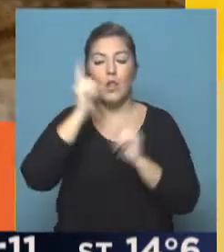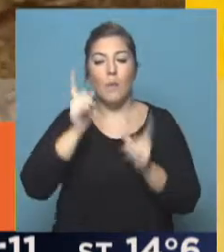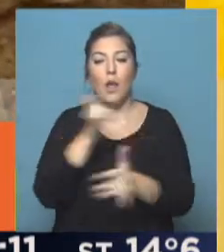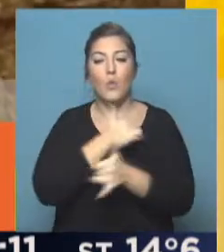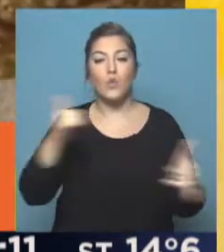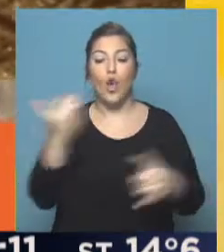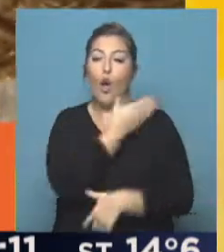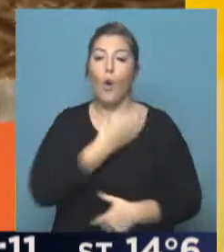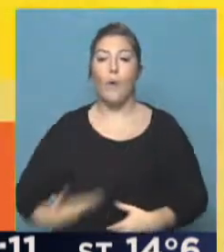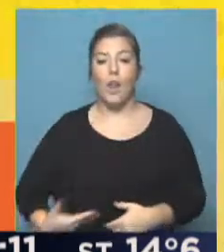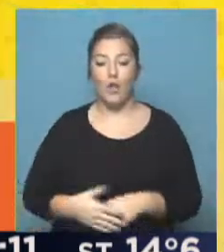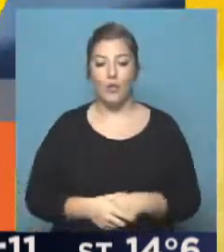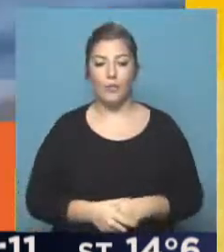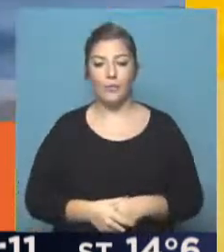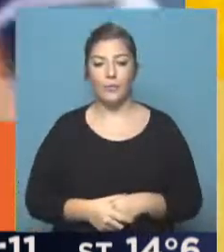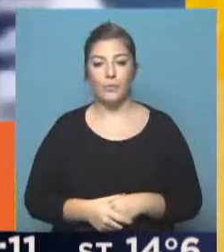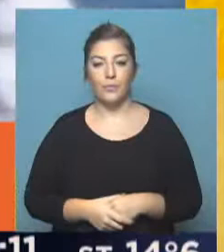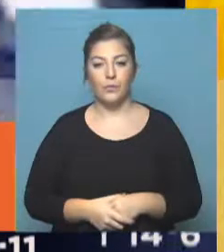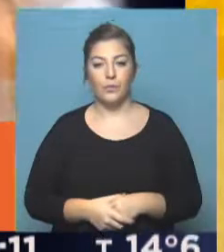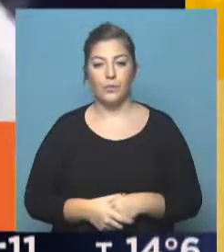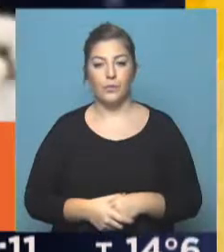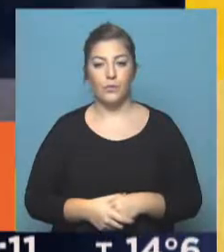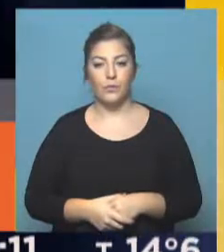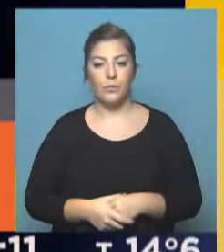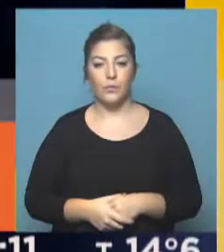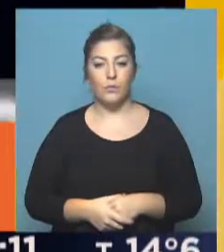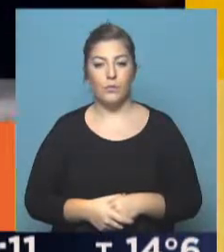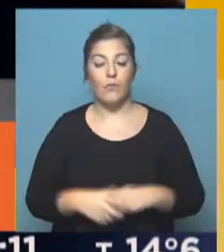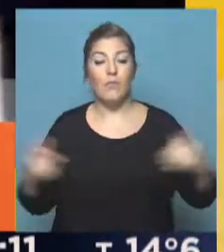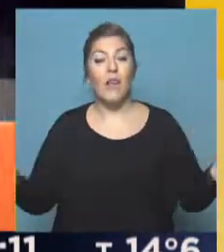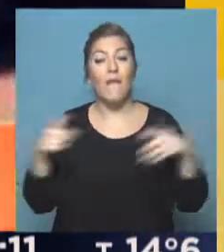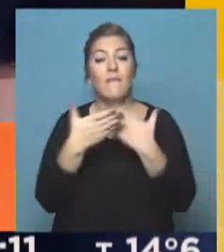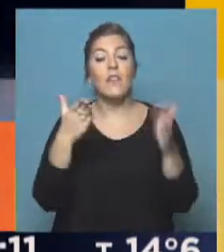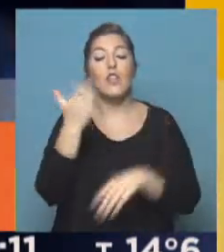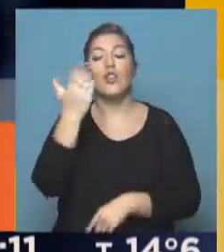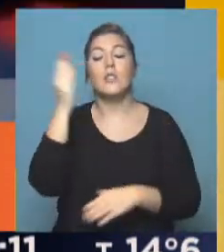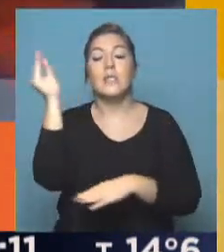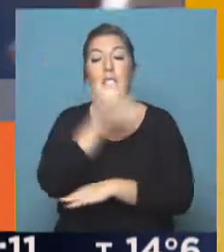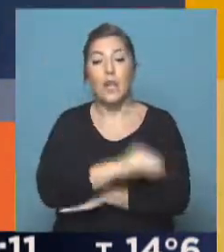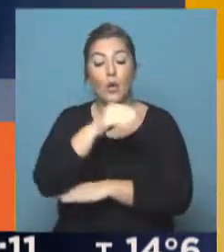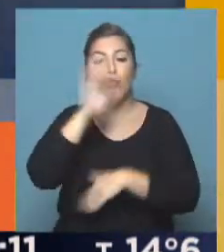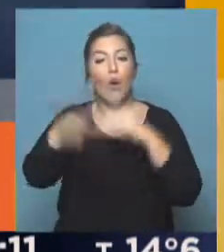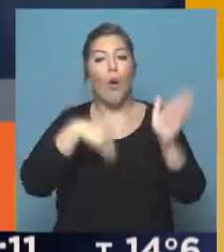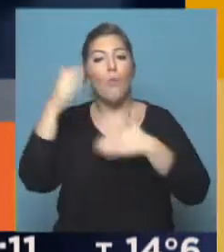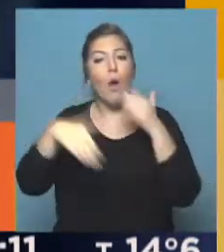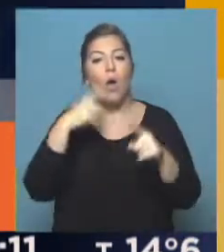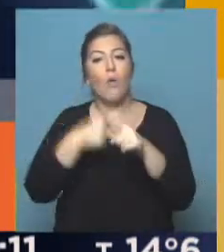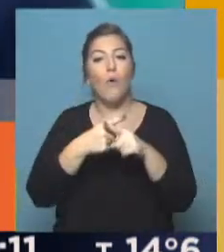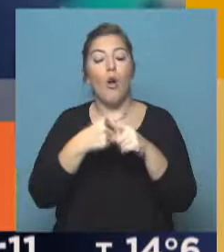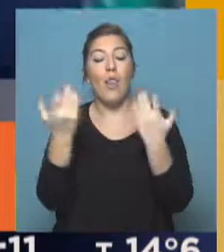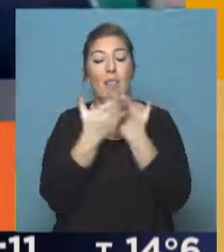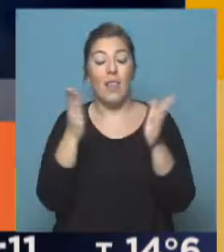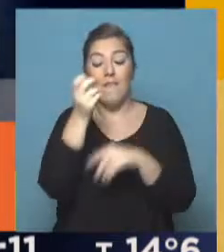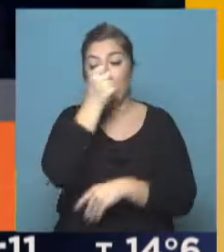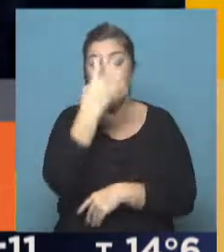gobernador Gildo Infran. Cabildo abierto en Santa Cruz. Fue convocado por los estatales para el 24 de mayo.